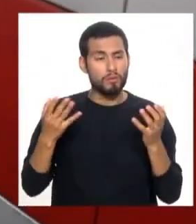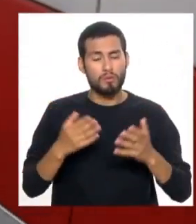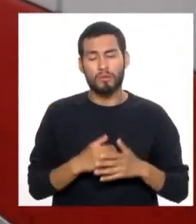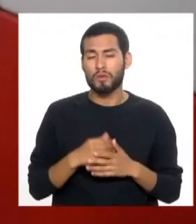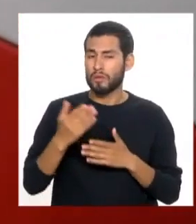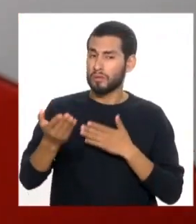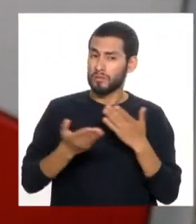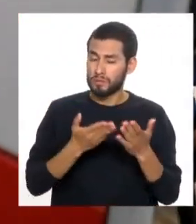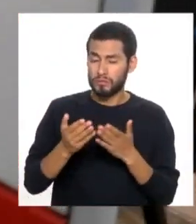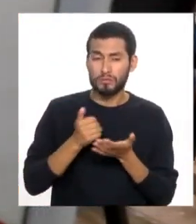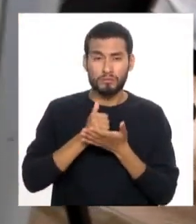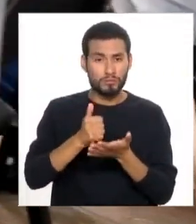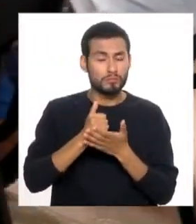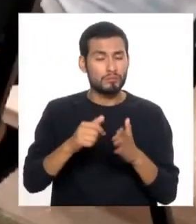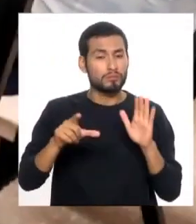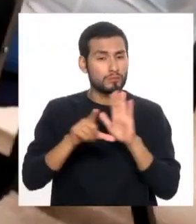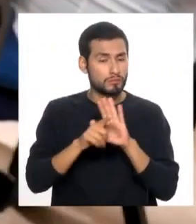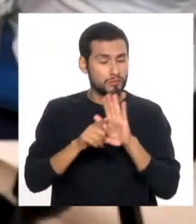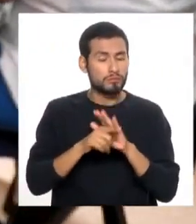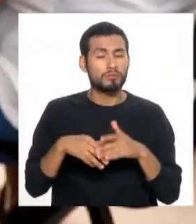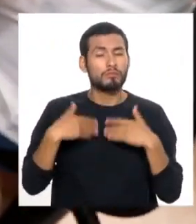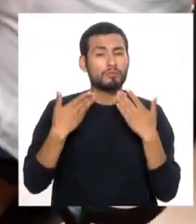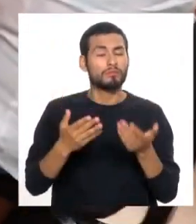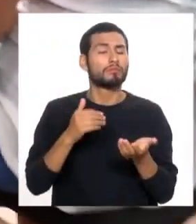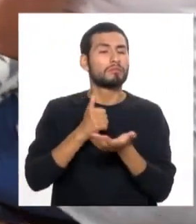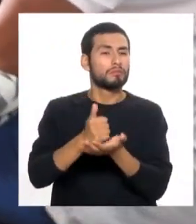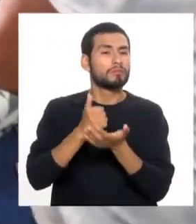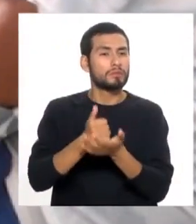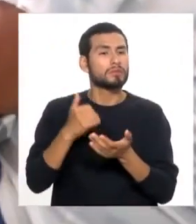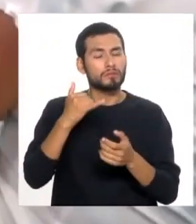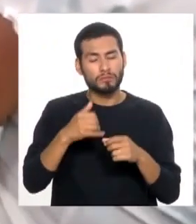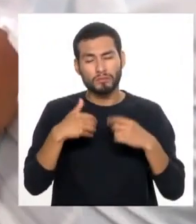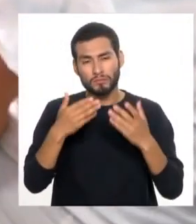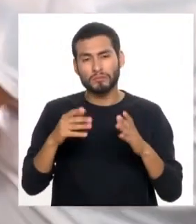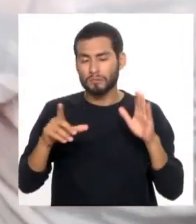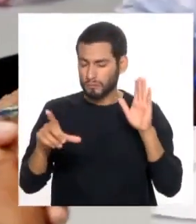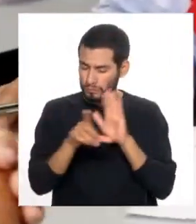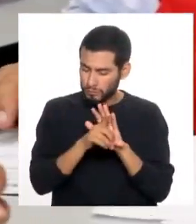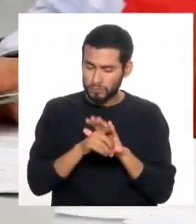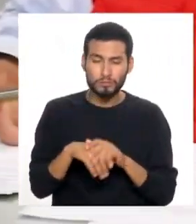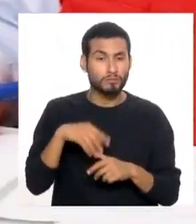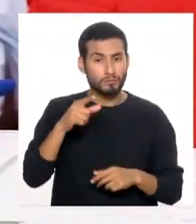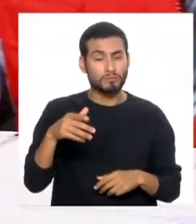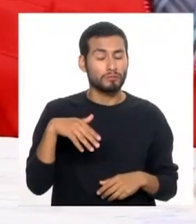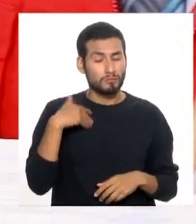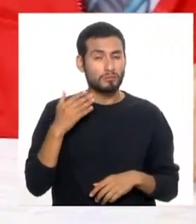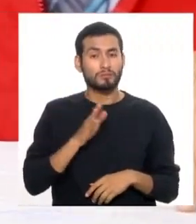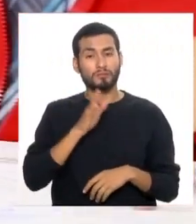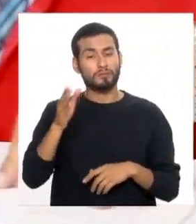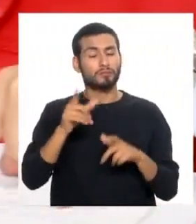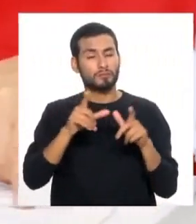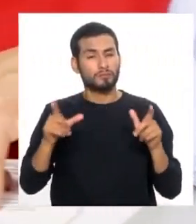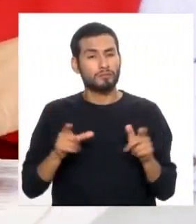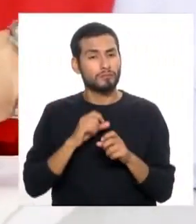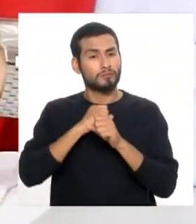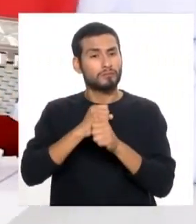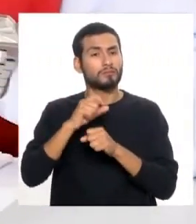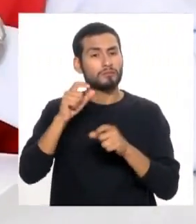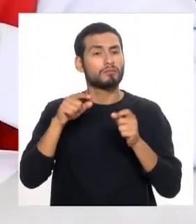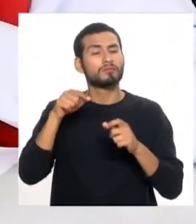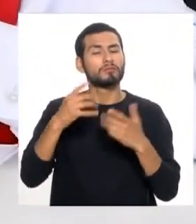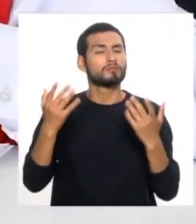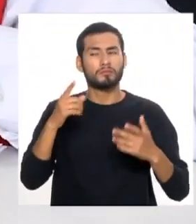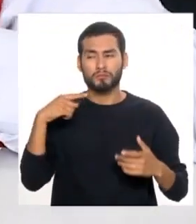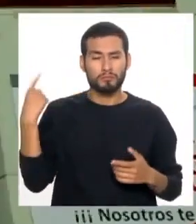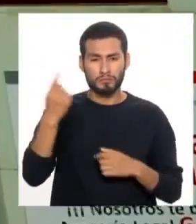el Servicio de Asistencia Legal, brinda asesoría y patrocinio legal. Puedes acercarte a las sedes de defensa pública a